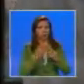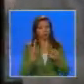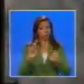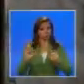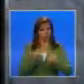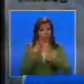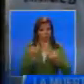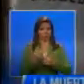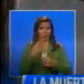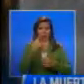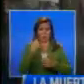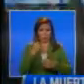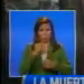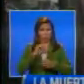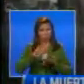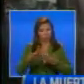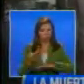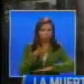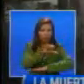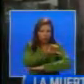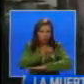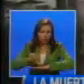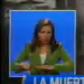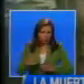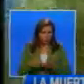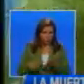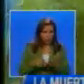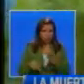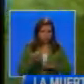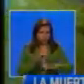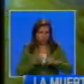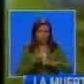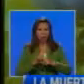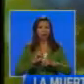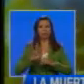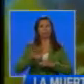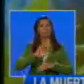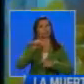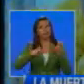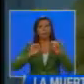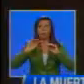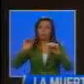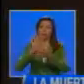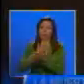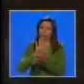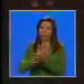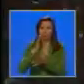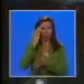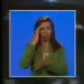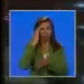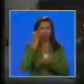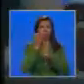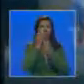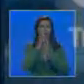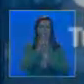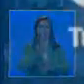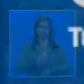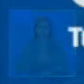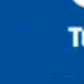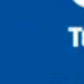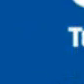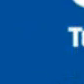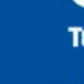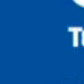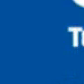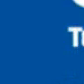las autoridades han hecho un llamado a la calma frente a lo que han calificado como rumores. Joana Ramos, 24 horas.